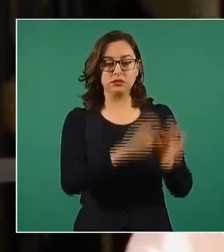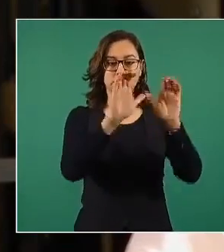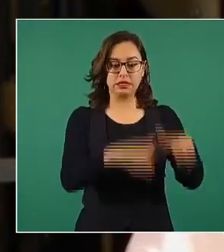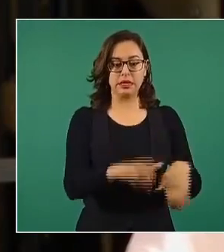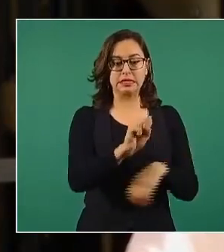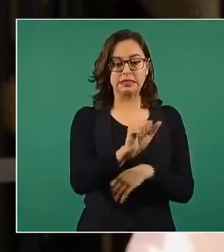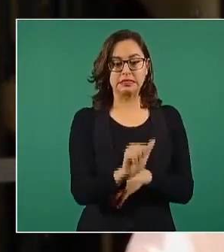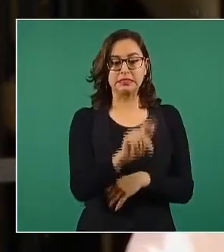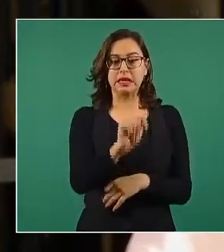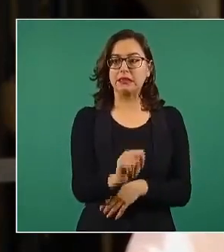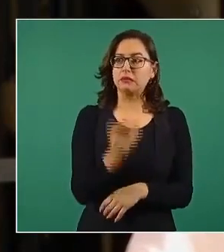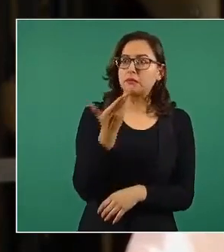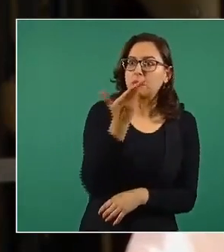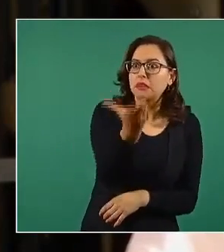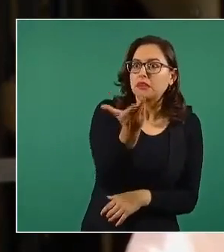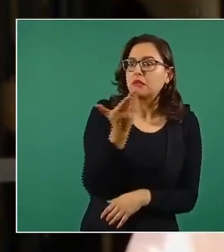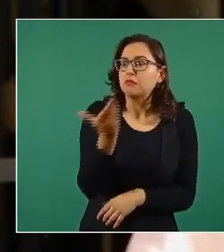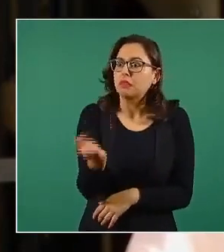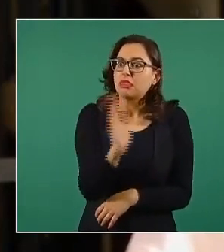las citas,